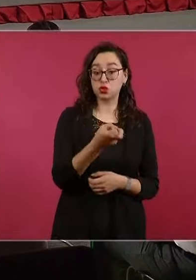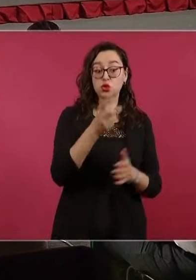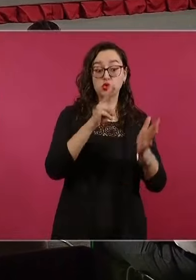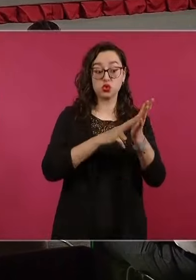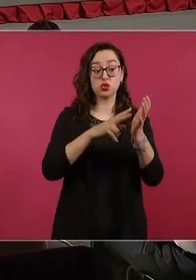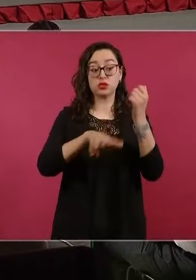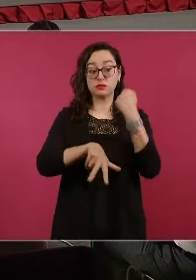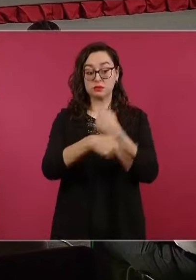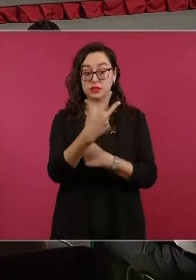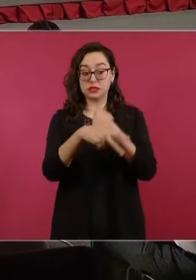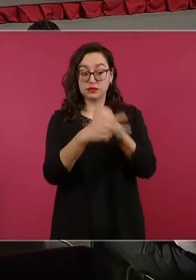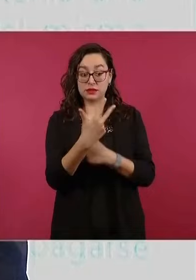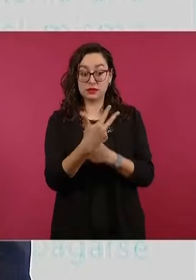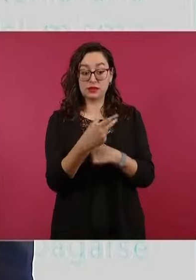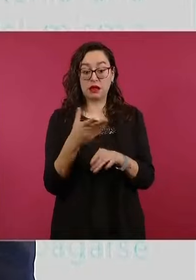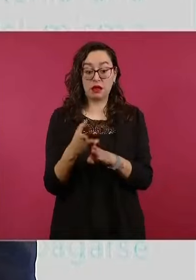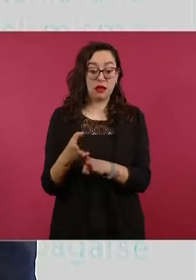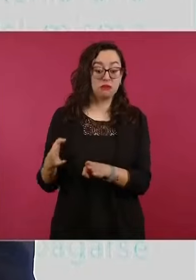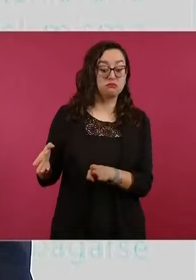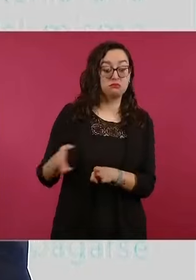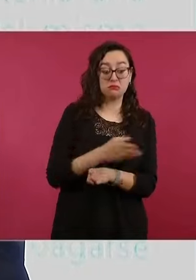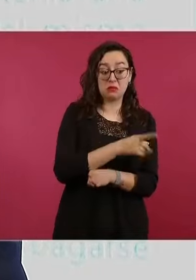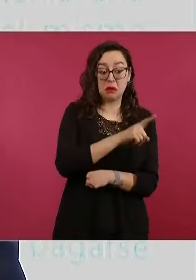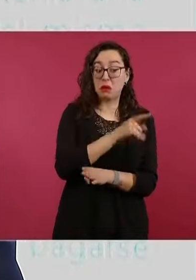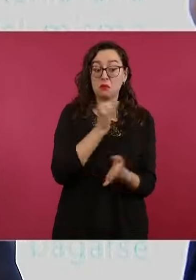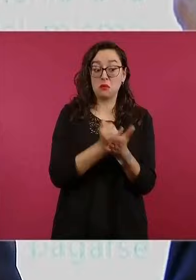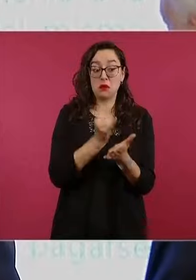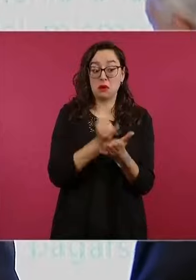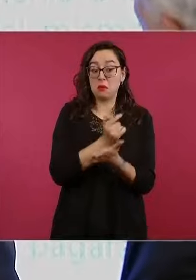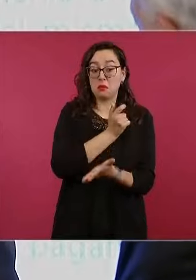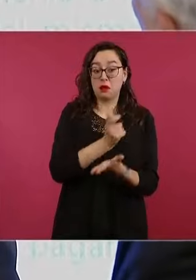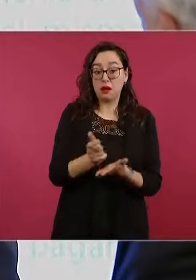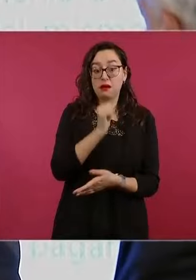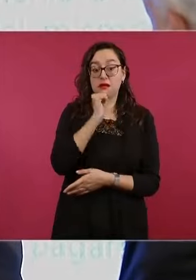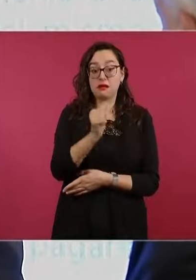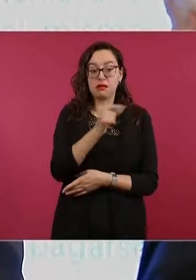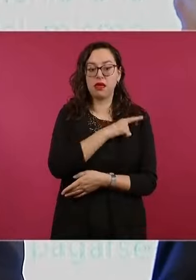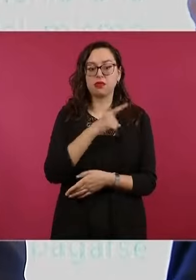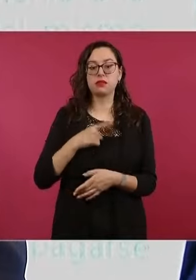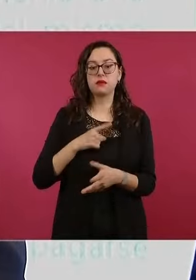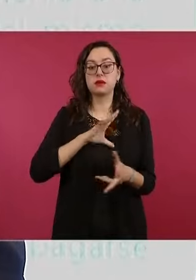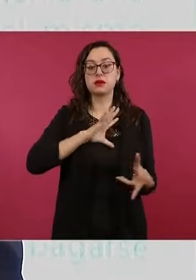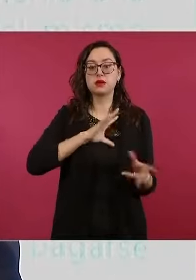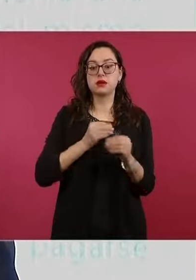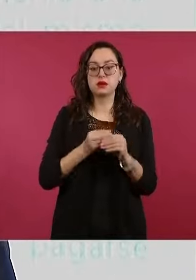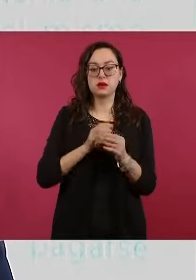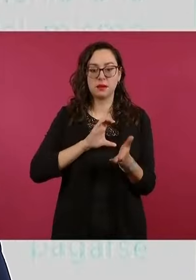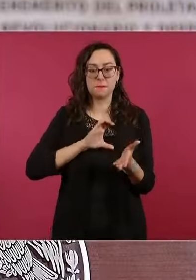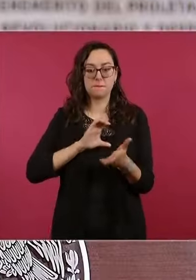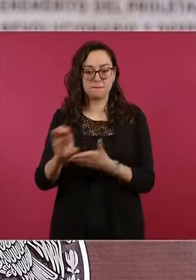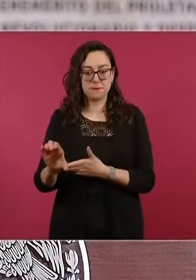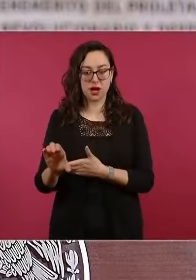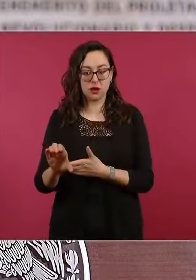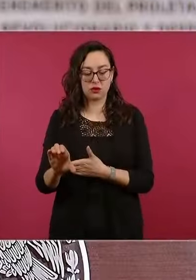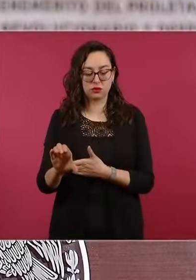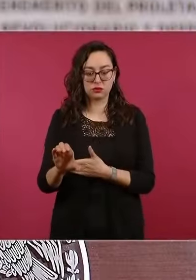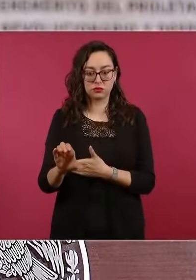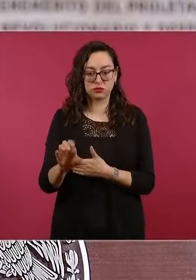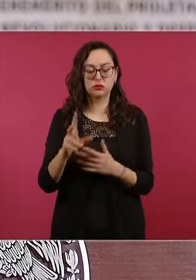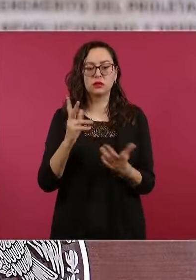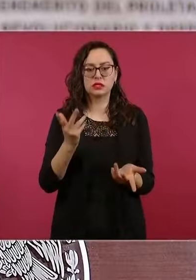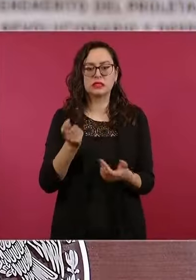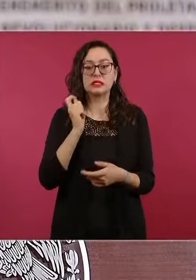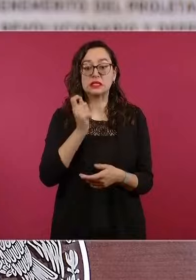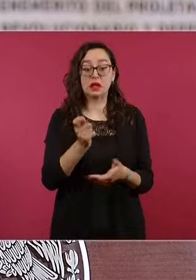beneficiaron en el pasado. La consolidación fiscal fue una figura de diferimiento de impuestos,